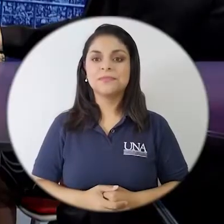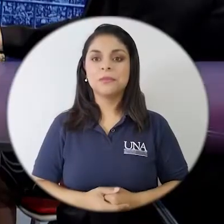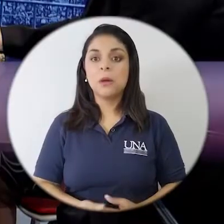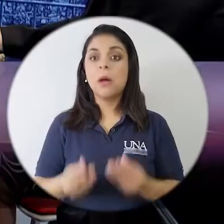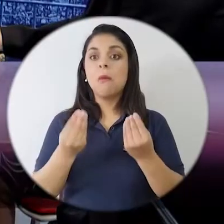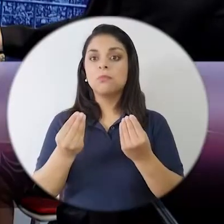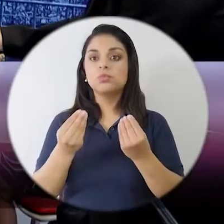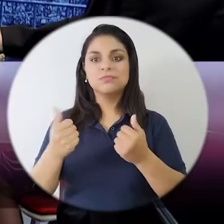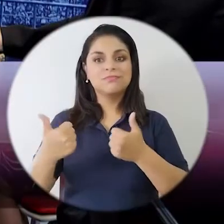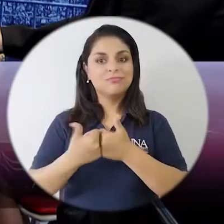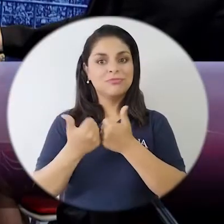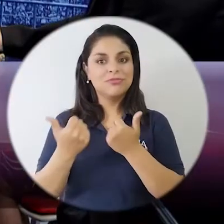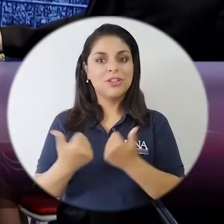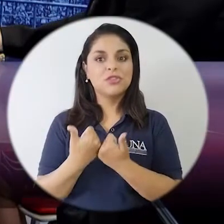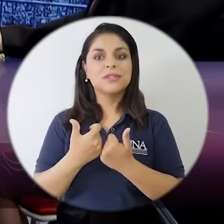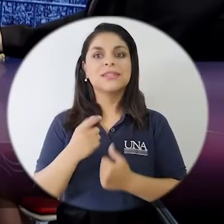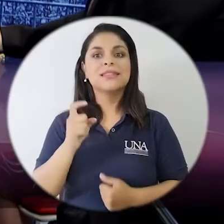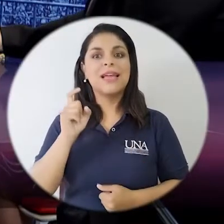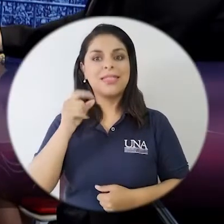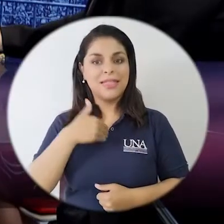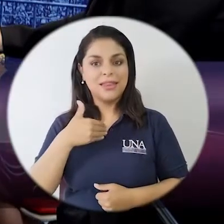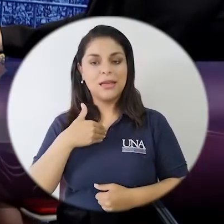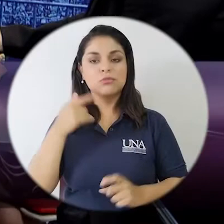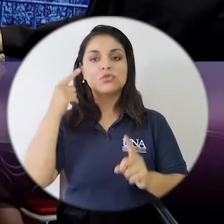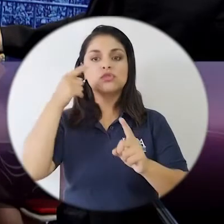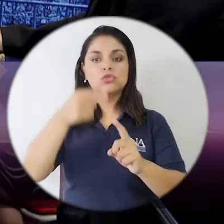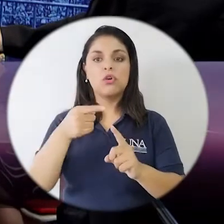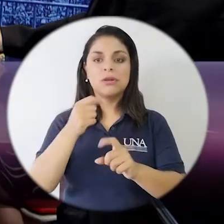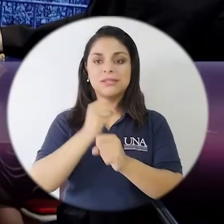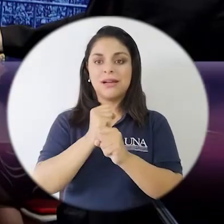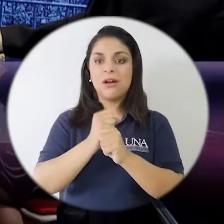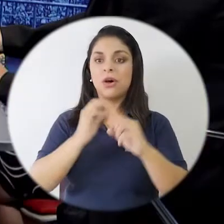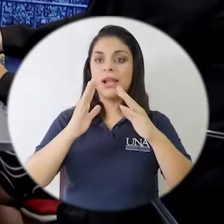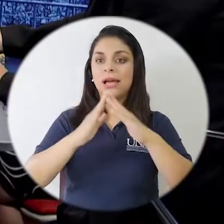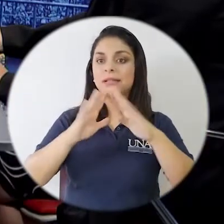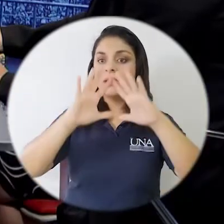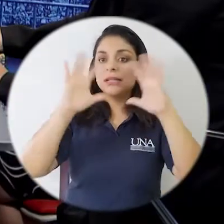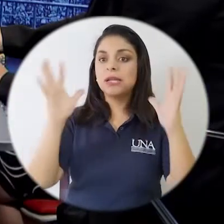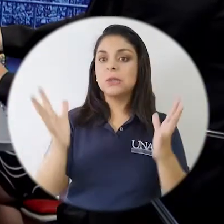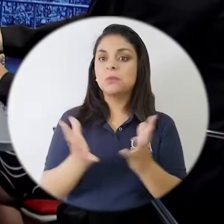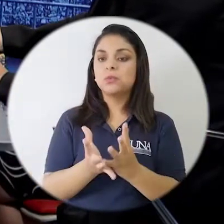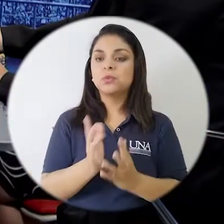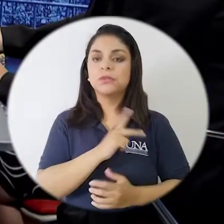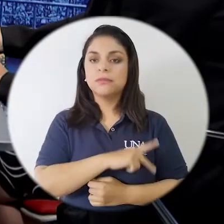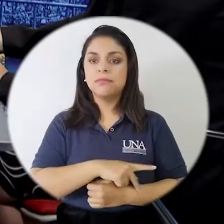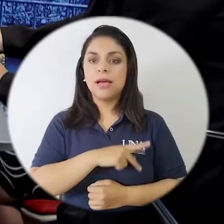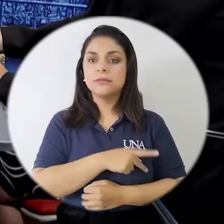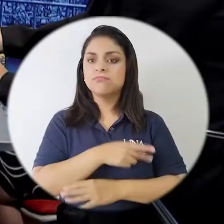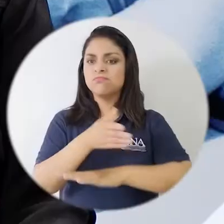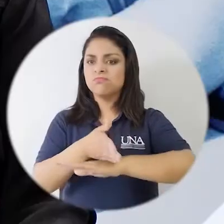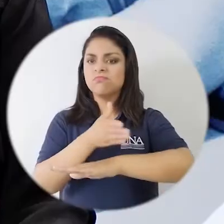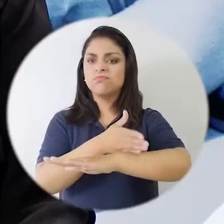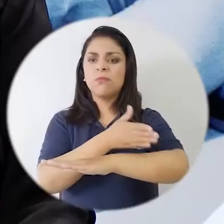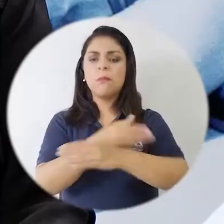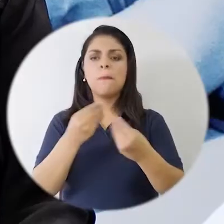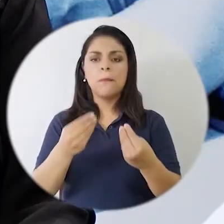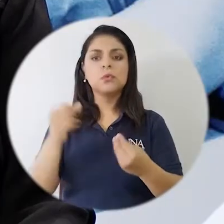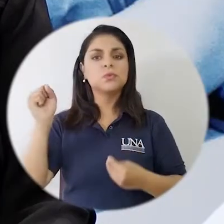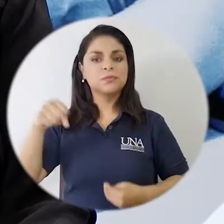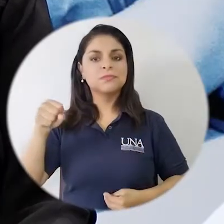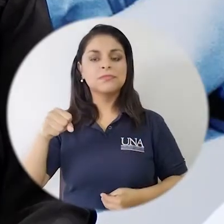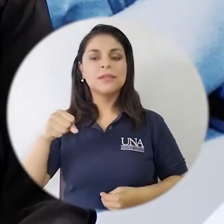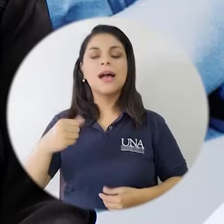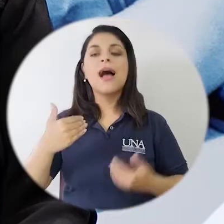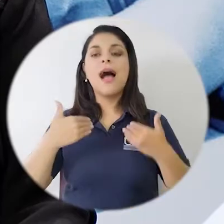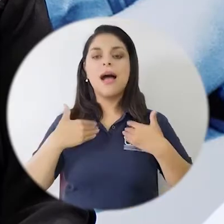Exactamente. Son muchos los retos que se tienen en materia de teletrabajo en el mundo y en el país. Hemos avanzado mucho,